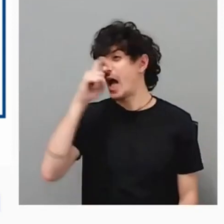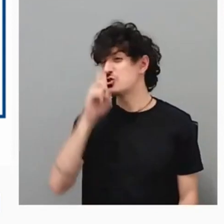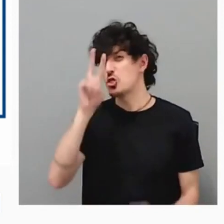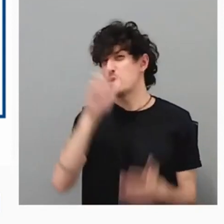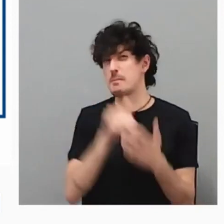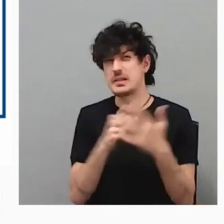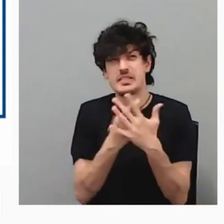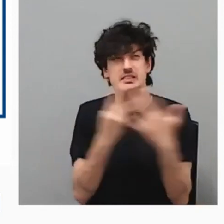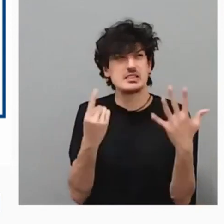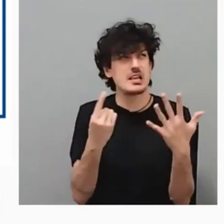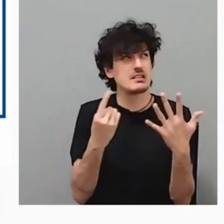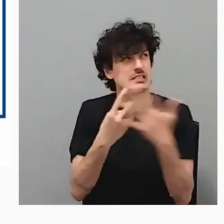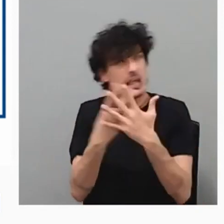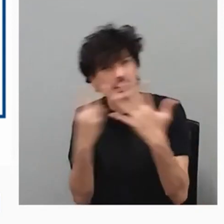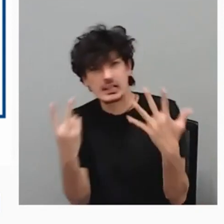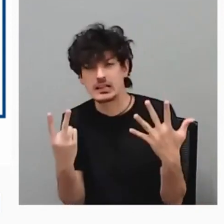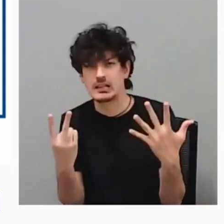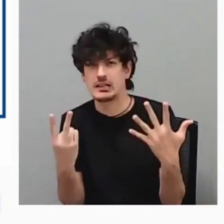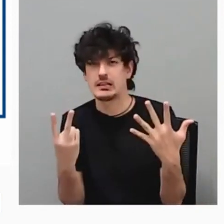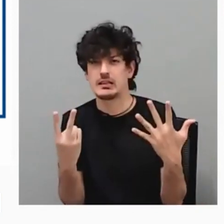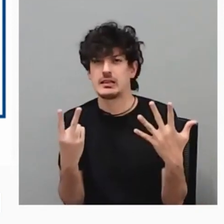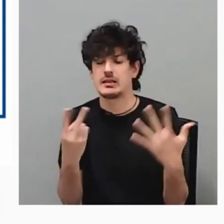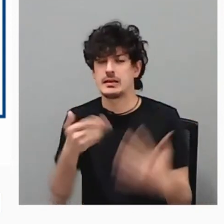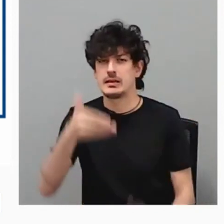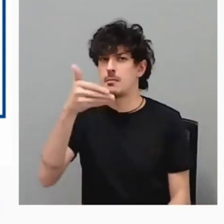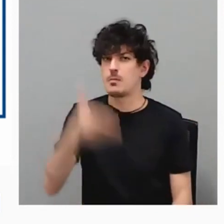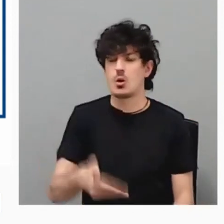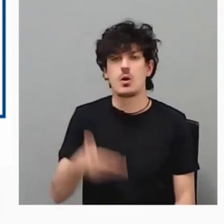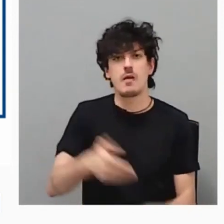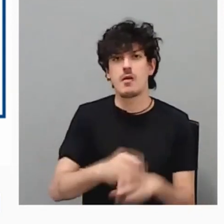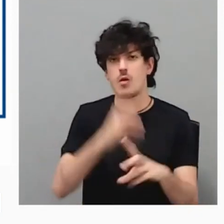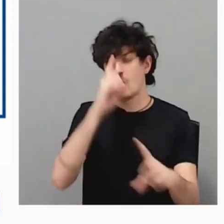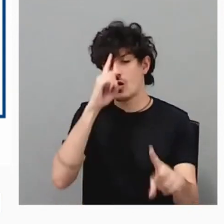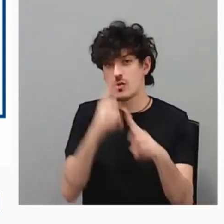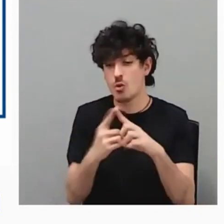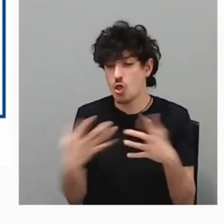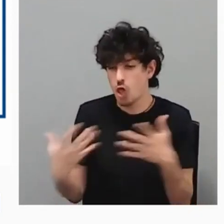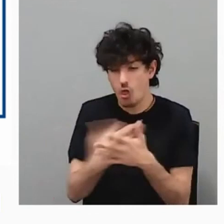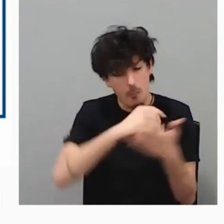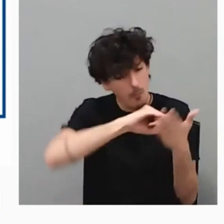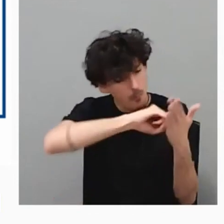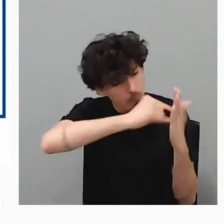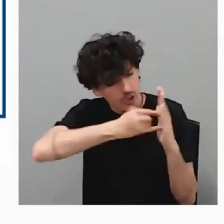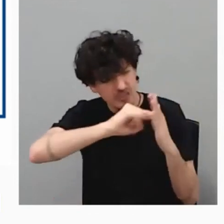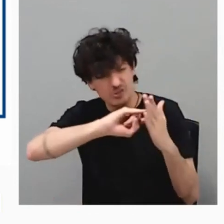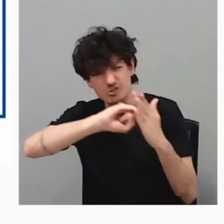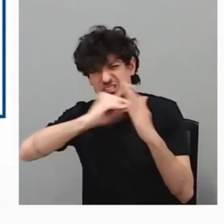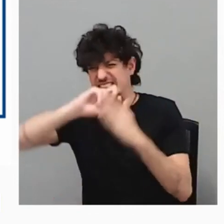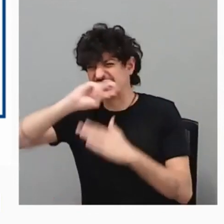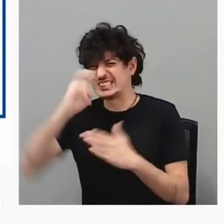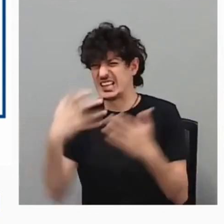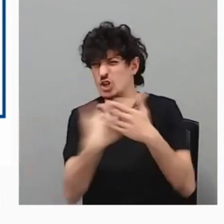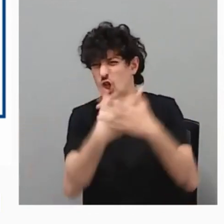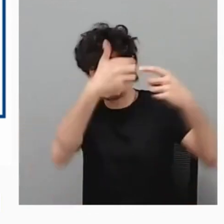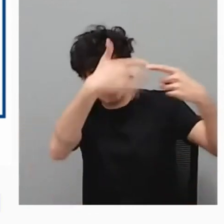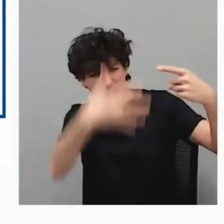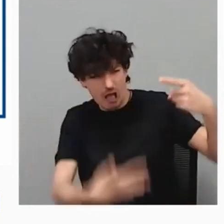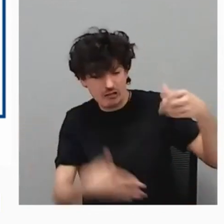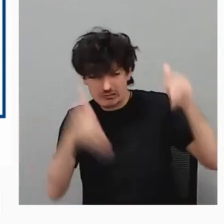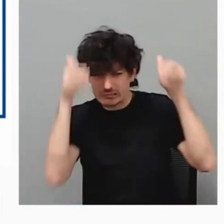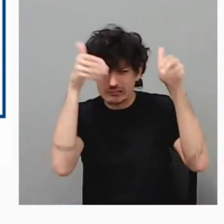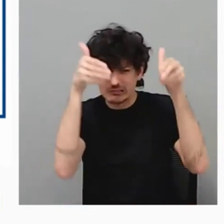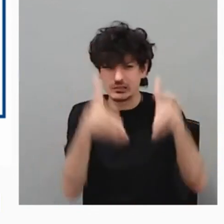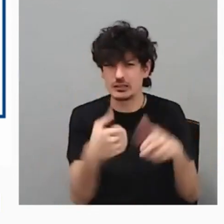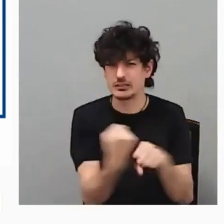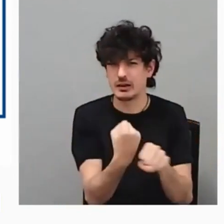2016-2017, es un driver fundamental a la hora de trabajar todos nuestros proyectos. Traigo aquí una de las frases con las que nosotros en UNICEF